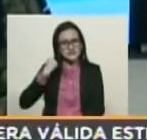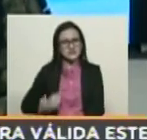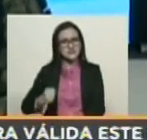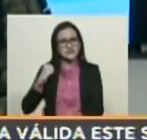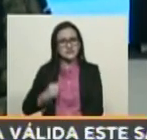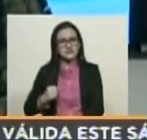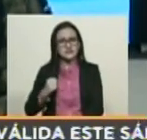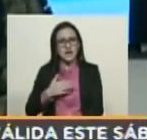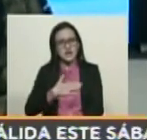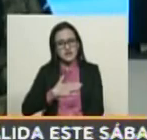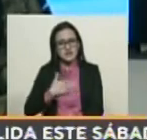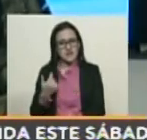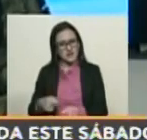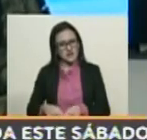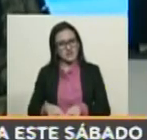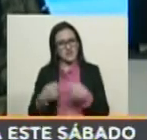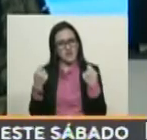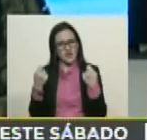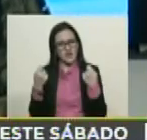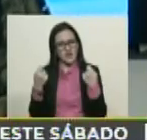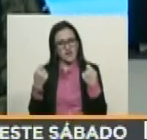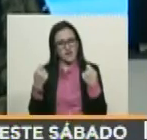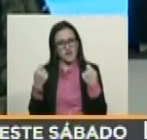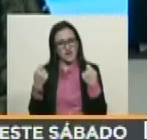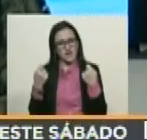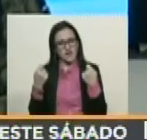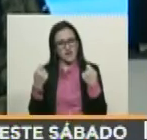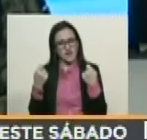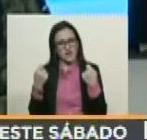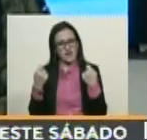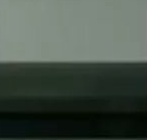objetivo y los órganos de seguridad del Estado